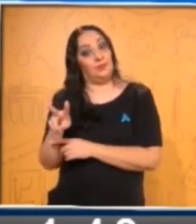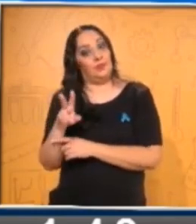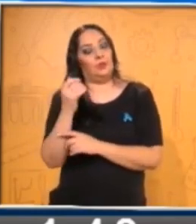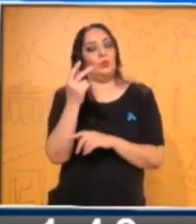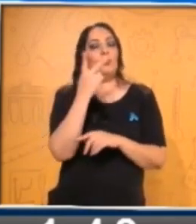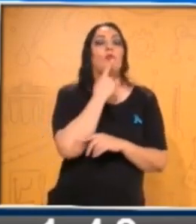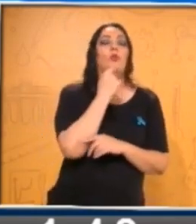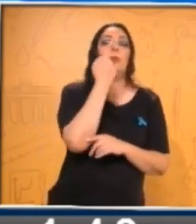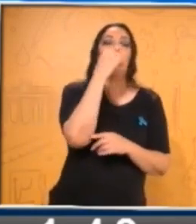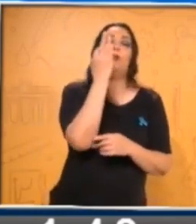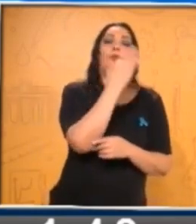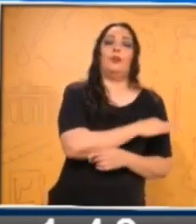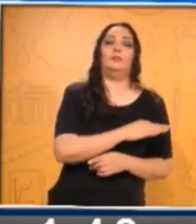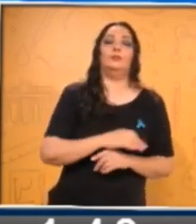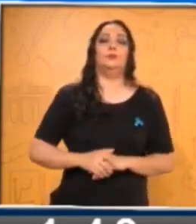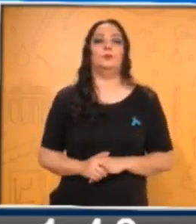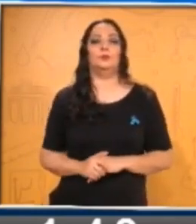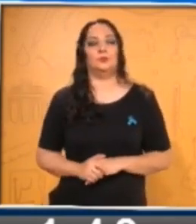ahí